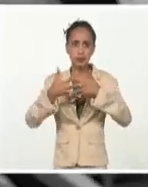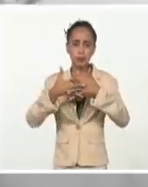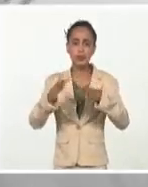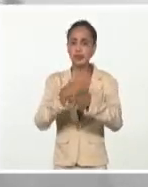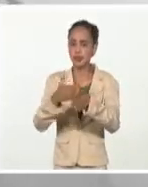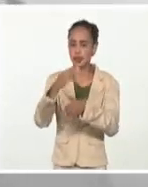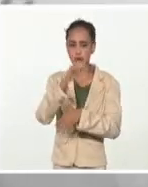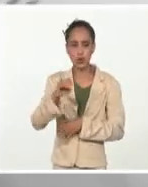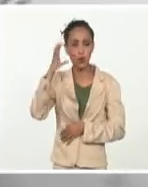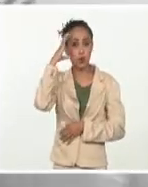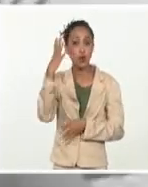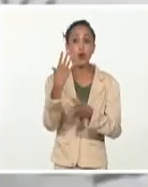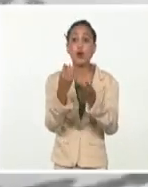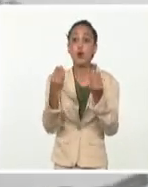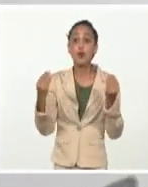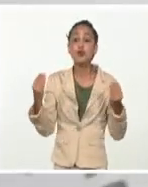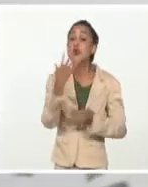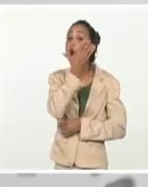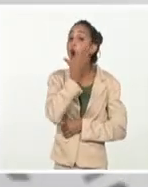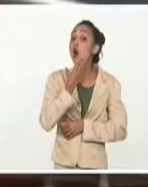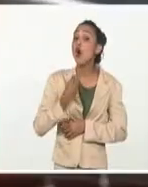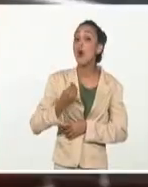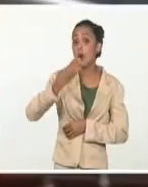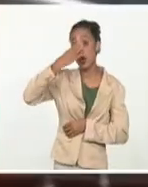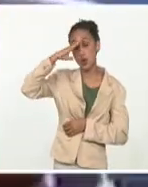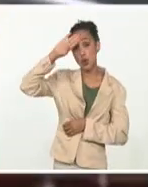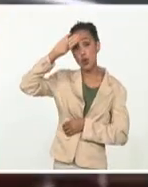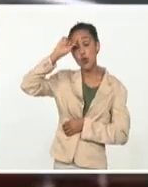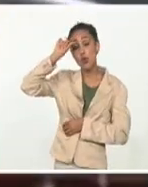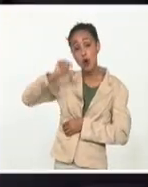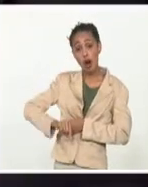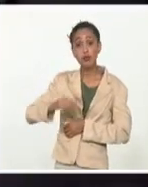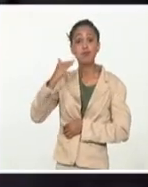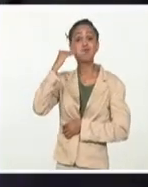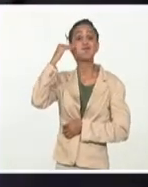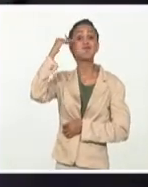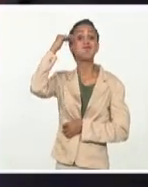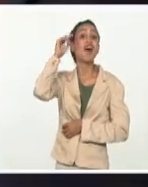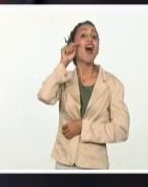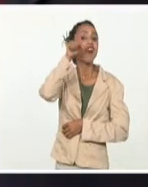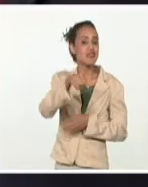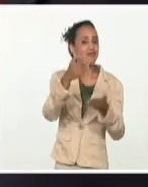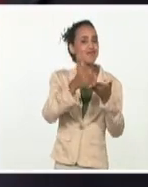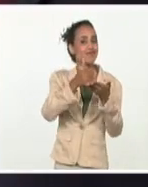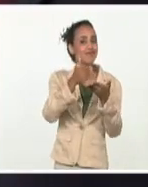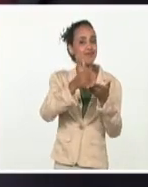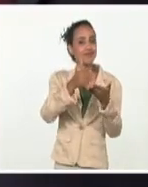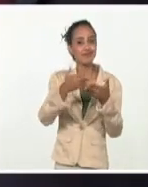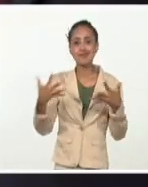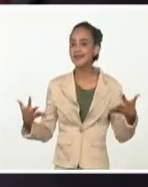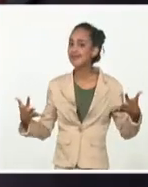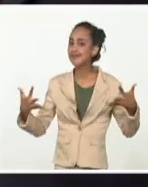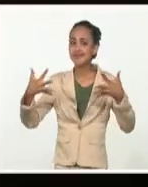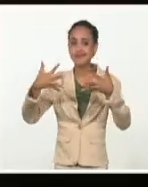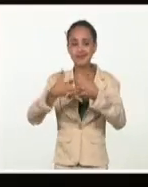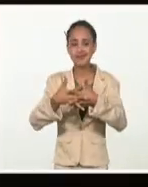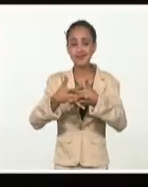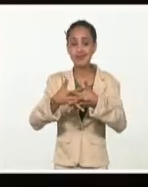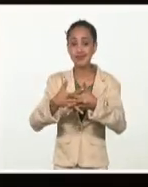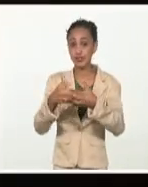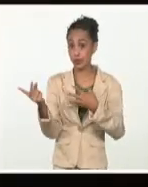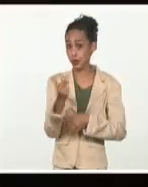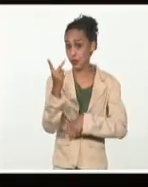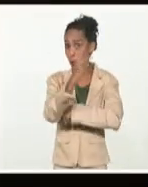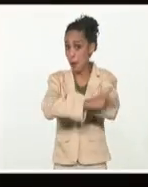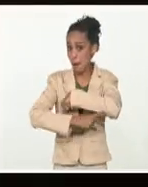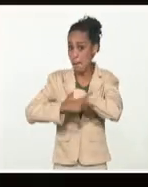y decenas de miles de jóvenes cubanos se superaron allí. Los vínculos pueblo a pueblo